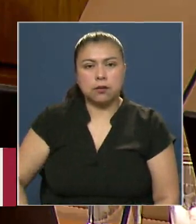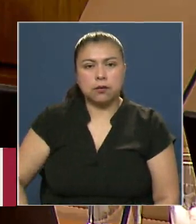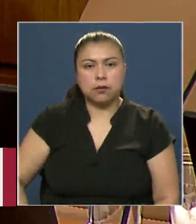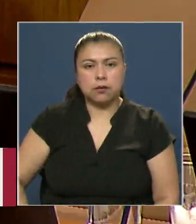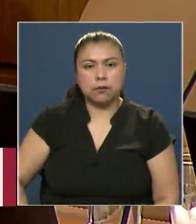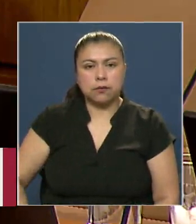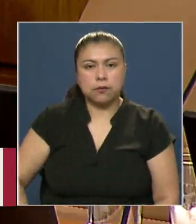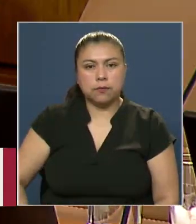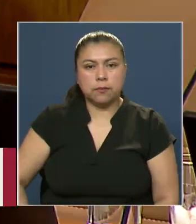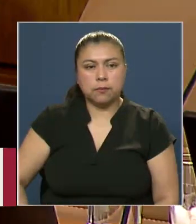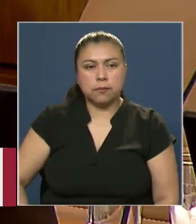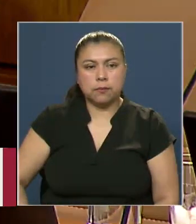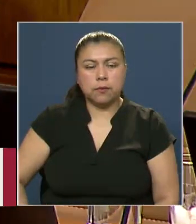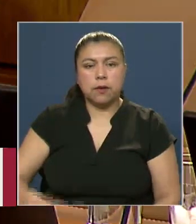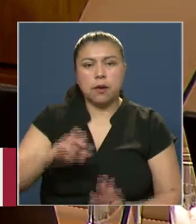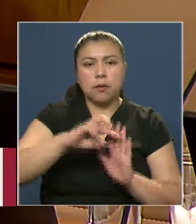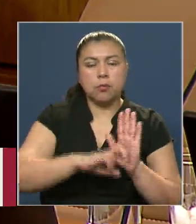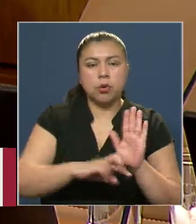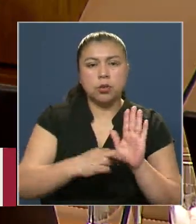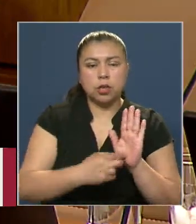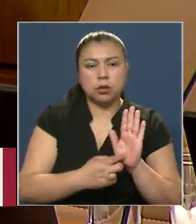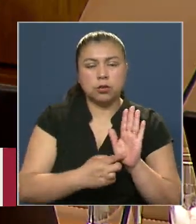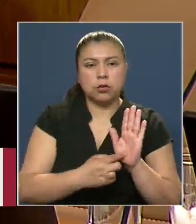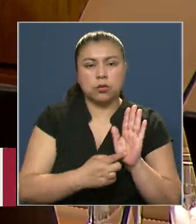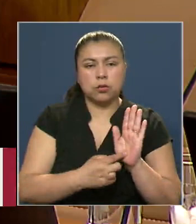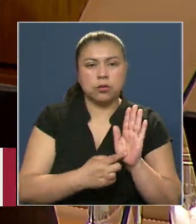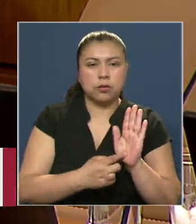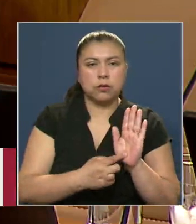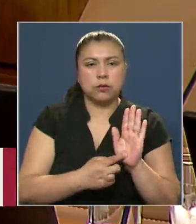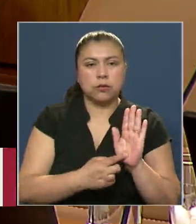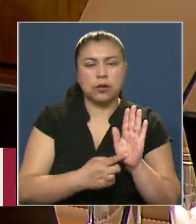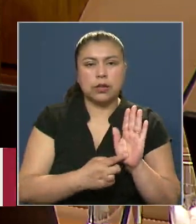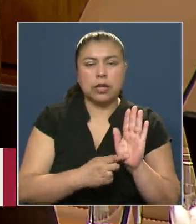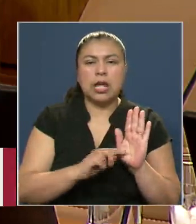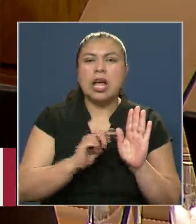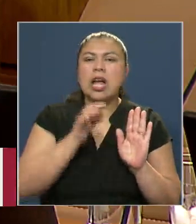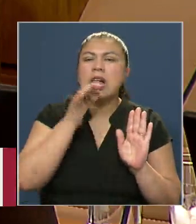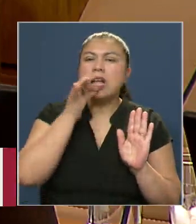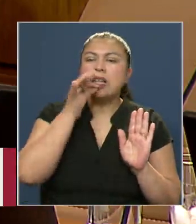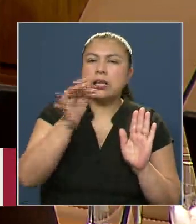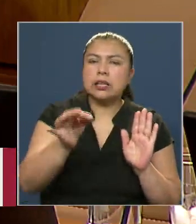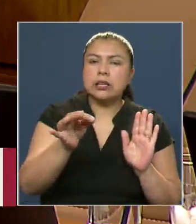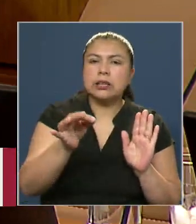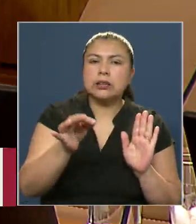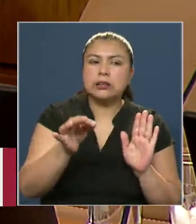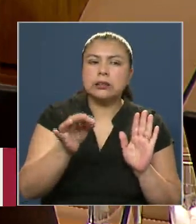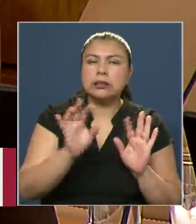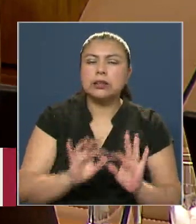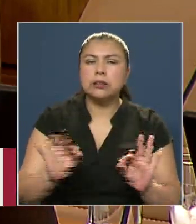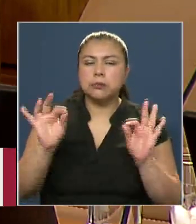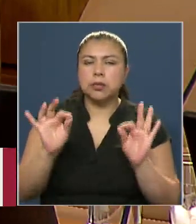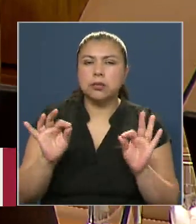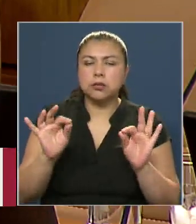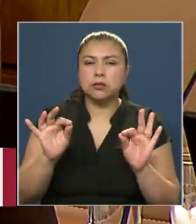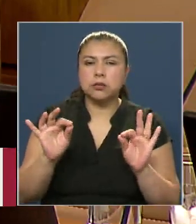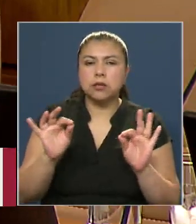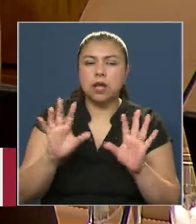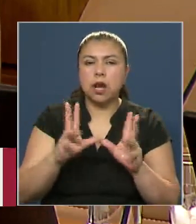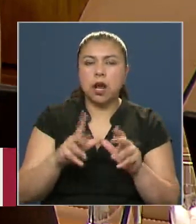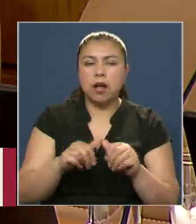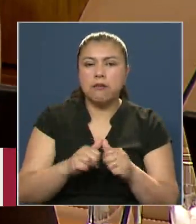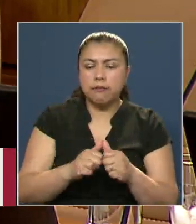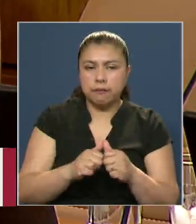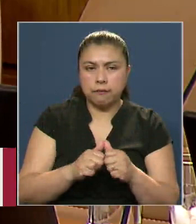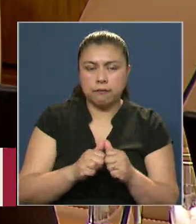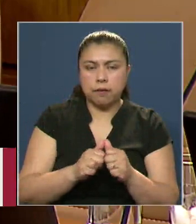el proyecto se refiere en particular a las familias